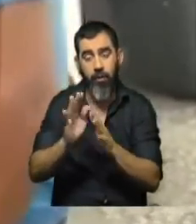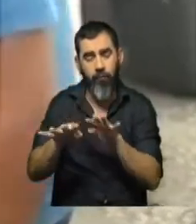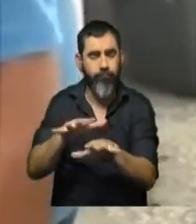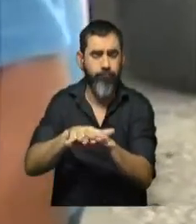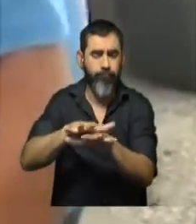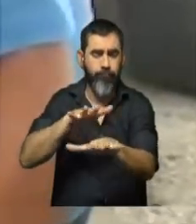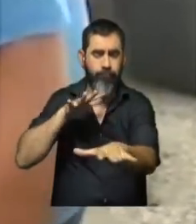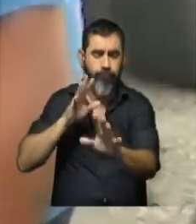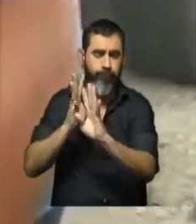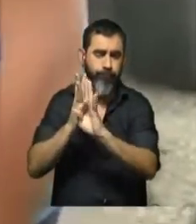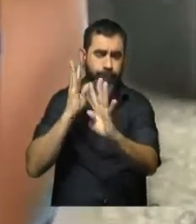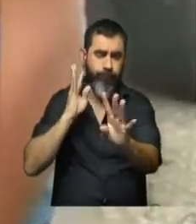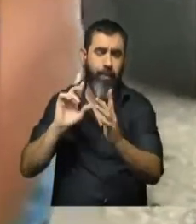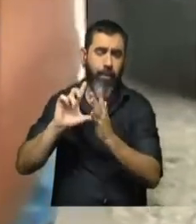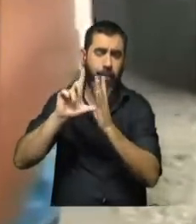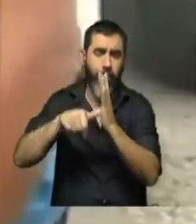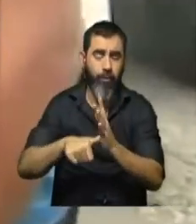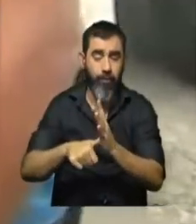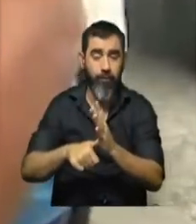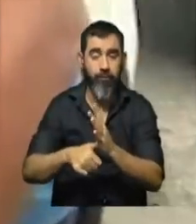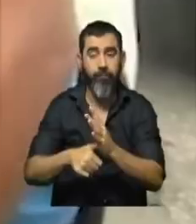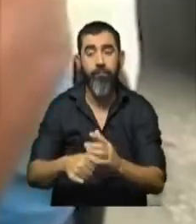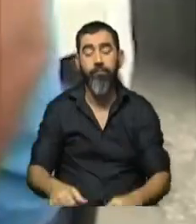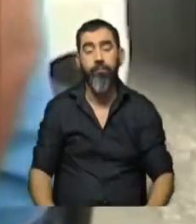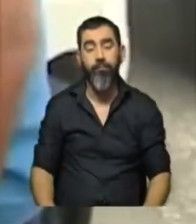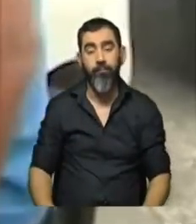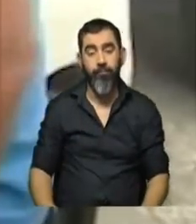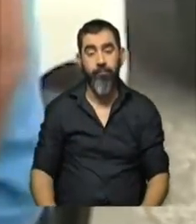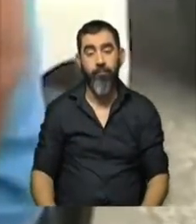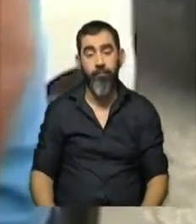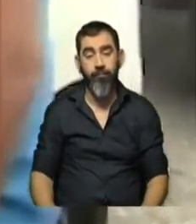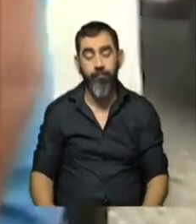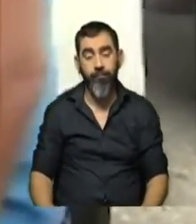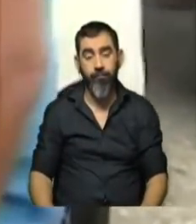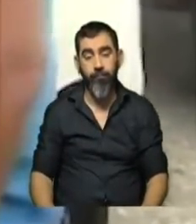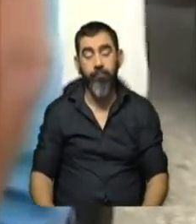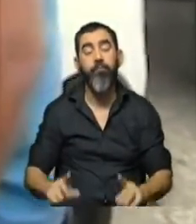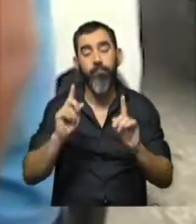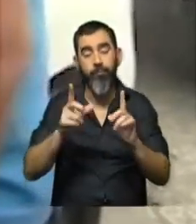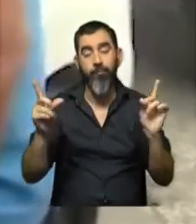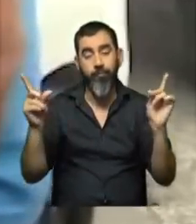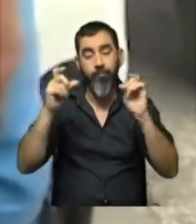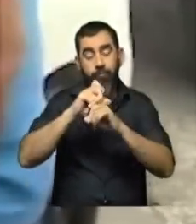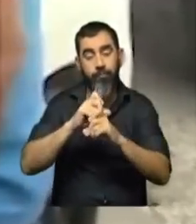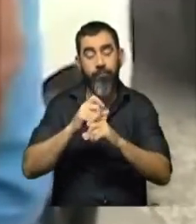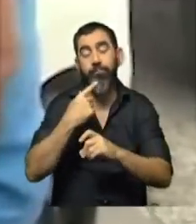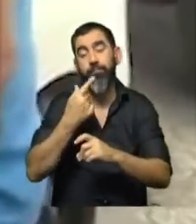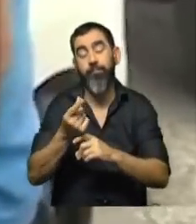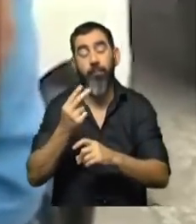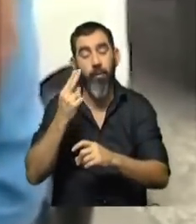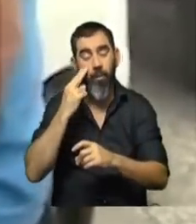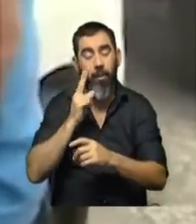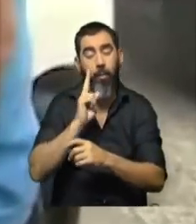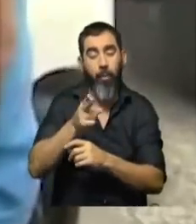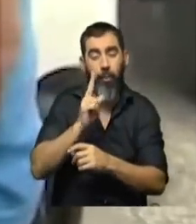colas, largas demoras, y bueno, eso como de modo general, digamos, pero después dificultades en trabas, en